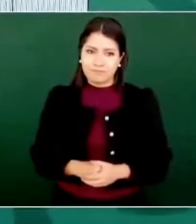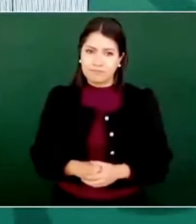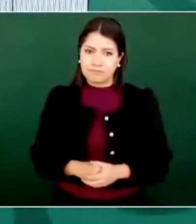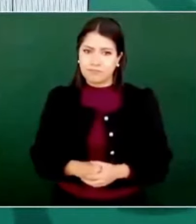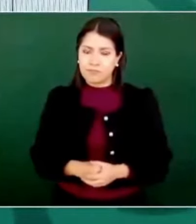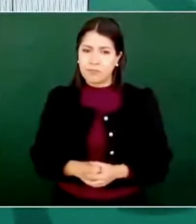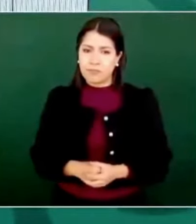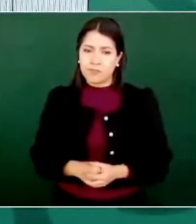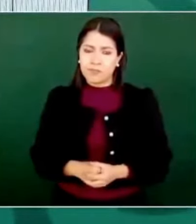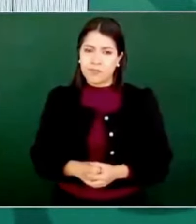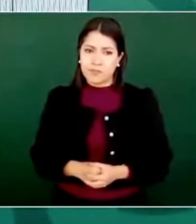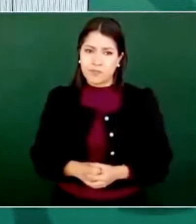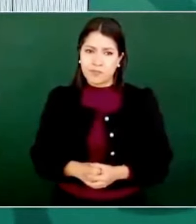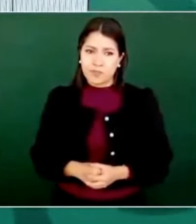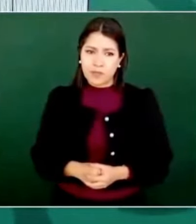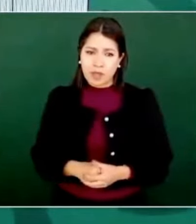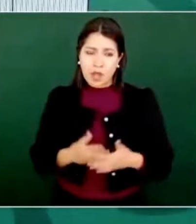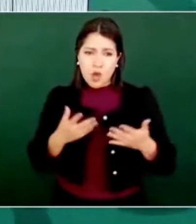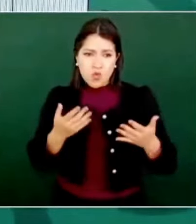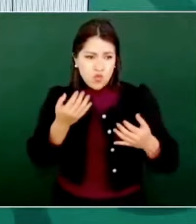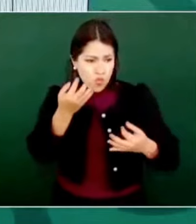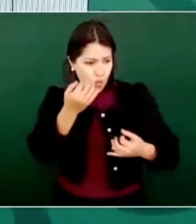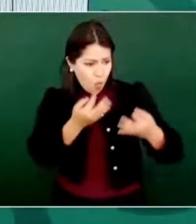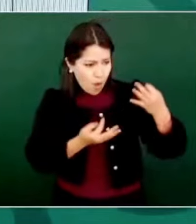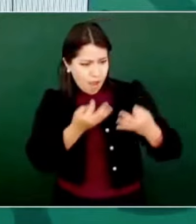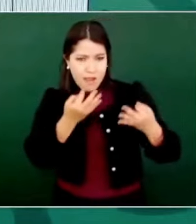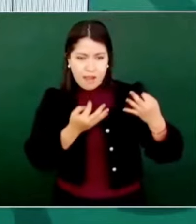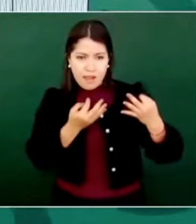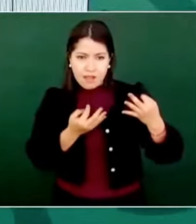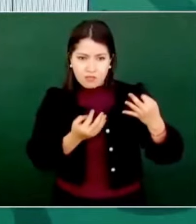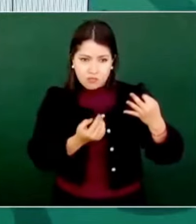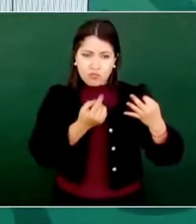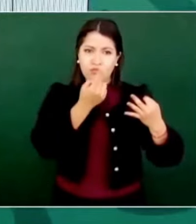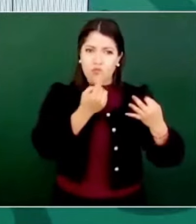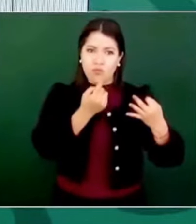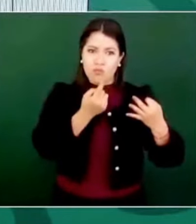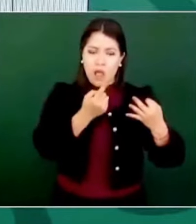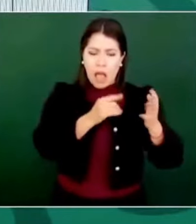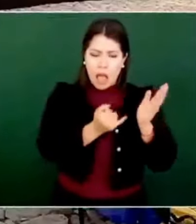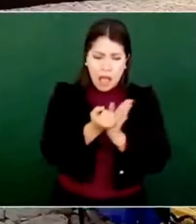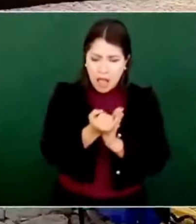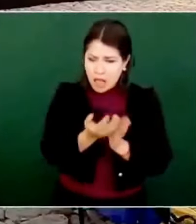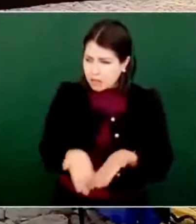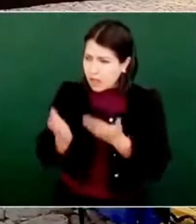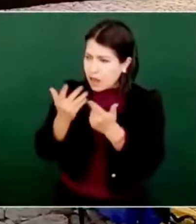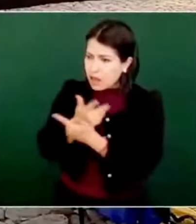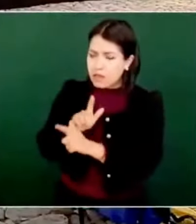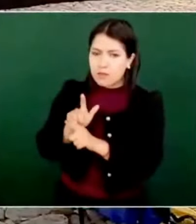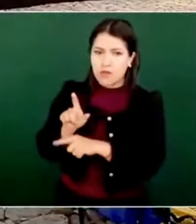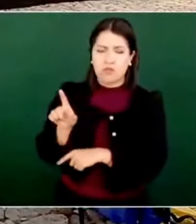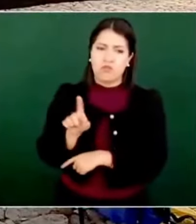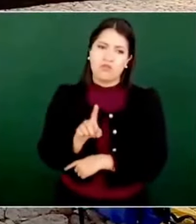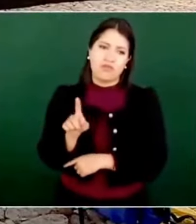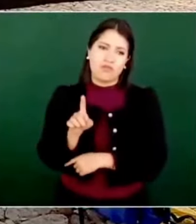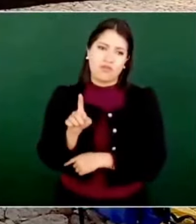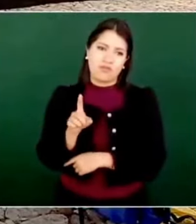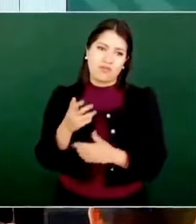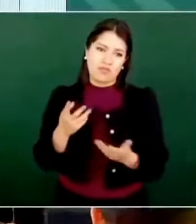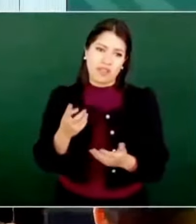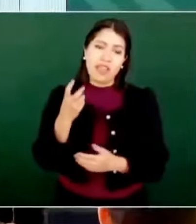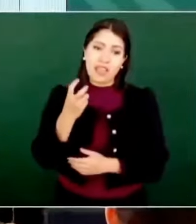un magistrado o de un juez esto llegó a